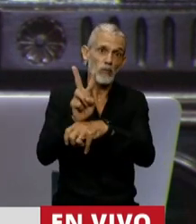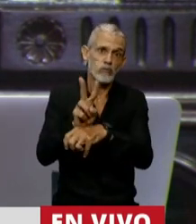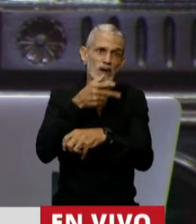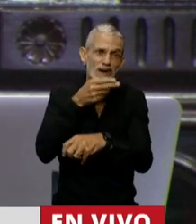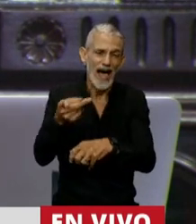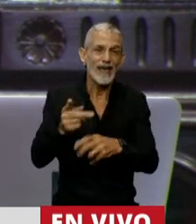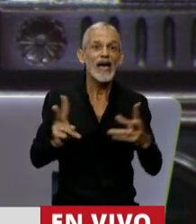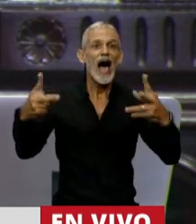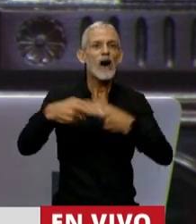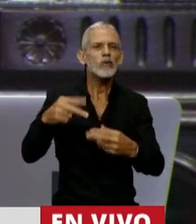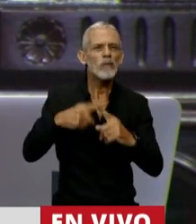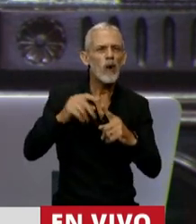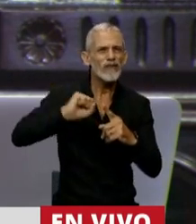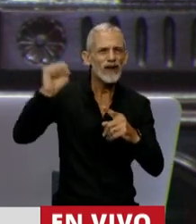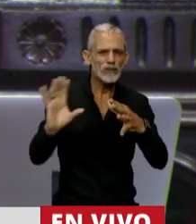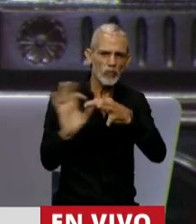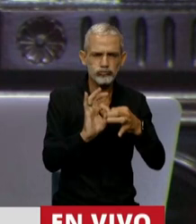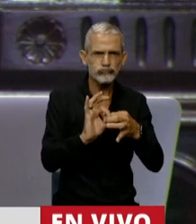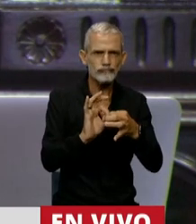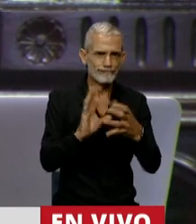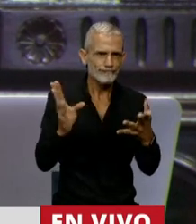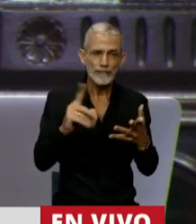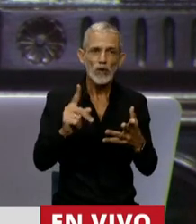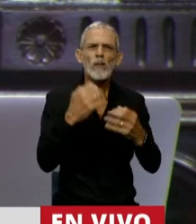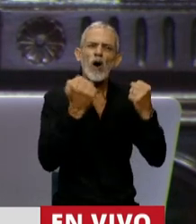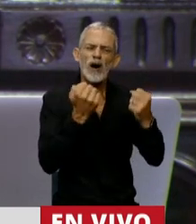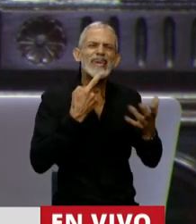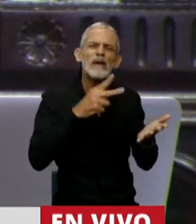total y al ajuste por inflación, no al ajuste de los balances